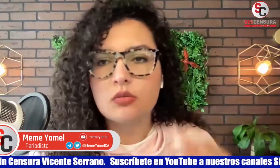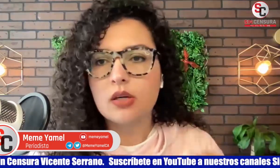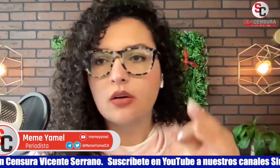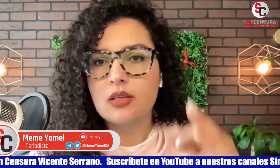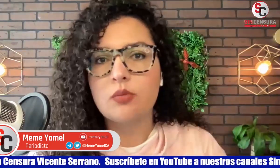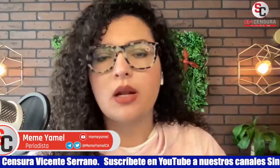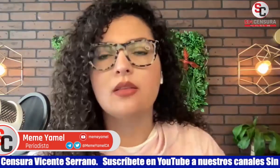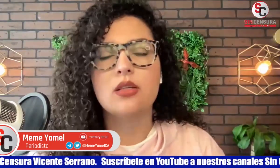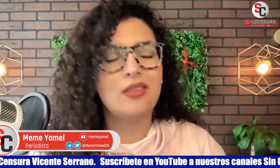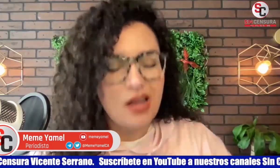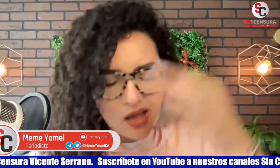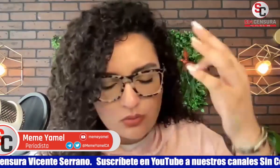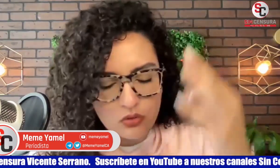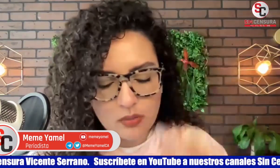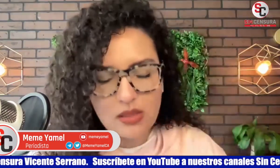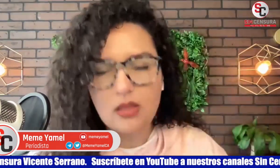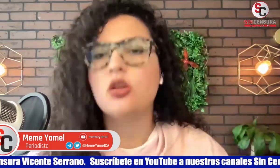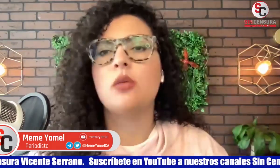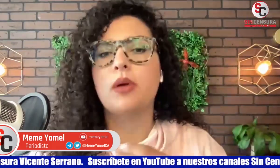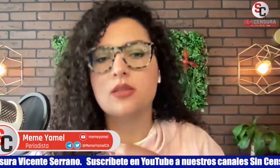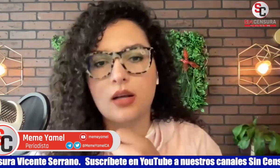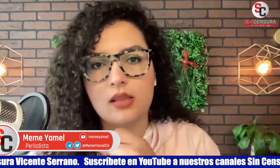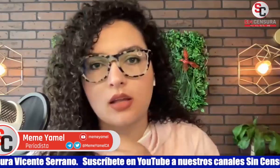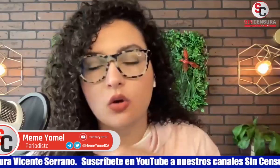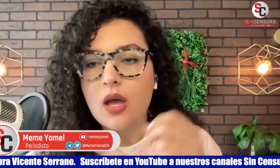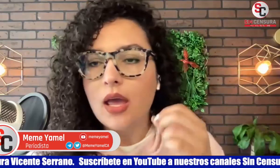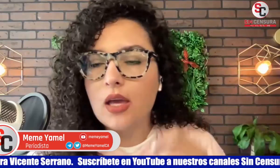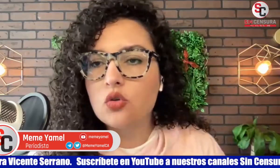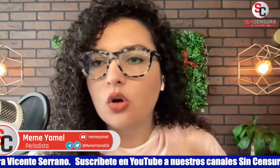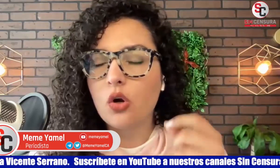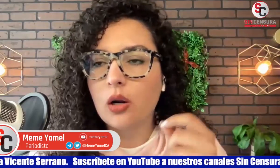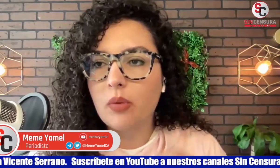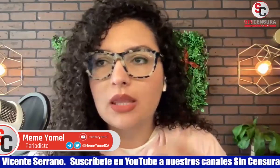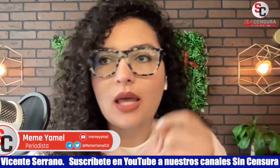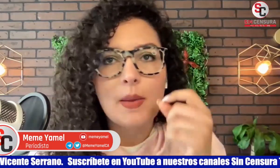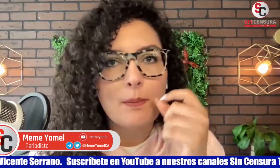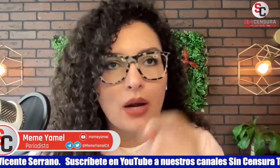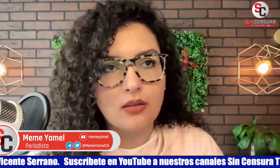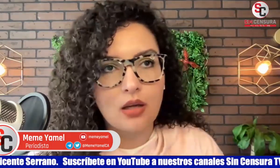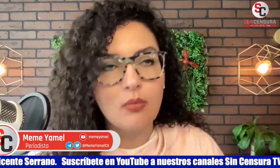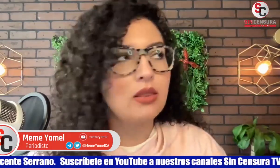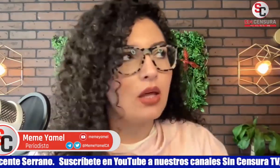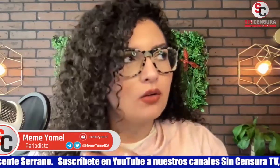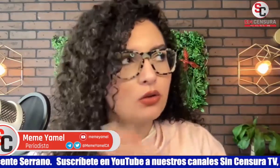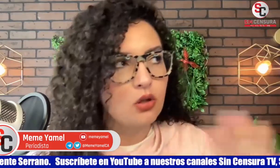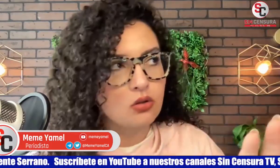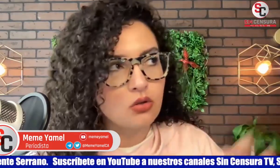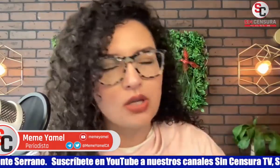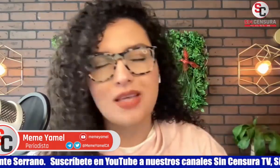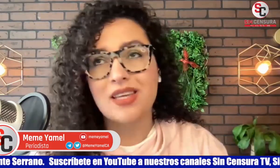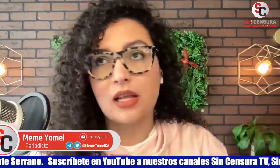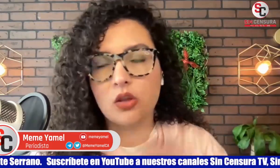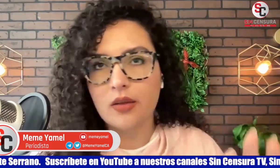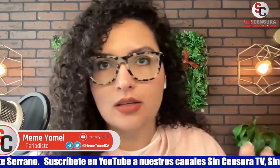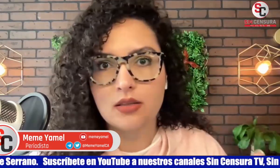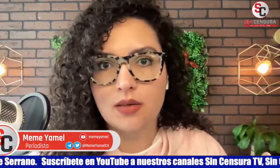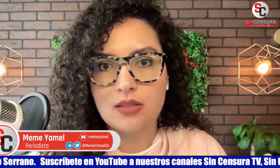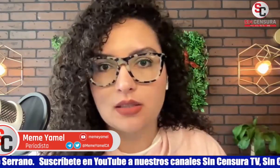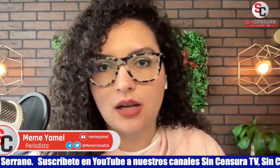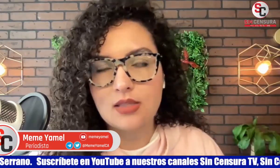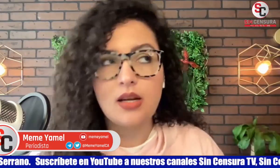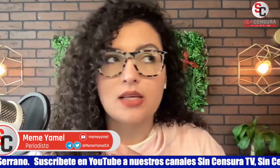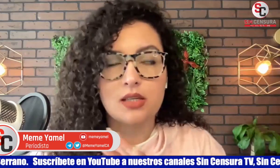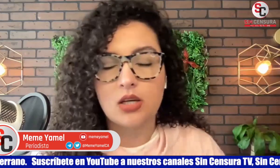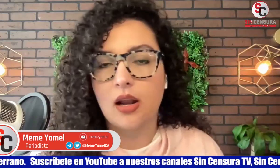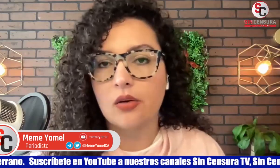uno de los mejores aspirantes, que tiene absolutamente todo para ser candidato. Eso lo repite prácticamente todos los días en todas las entrevistas